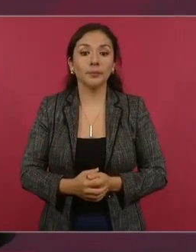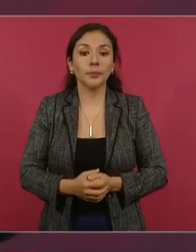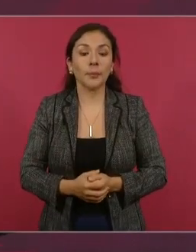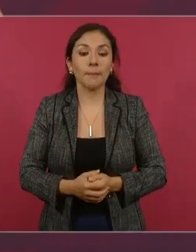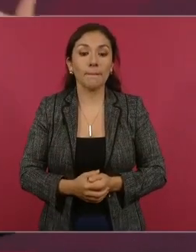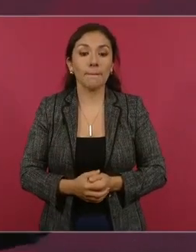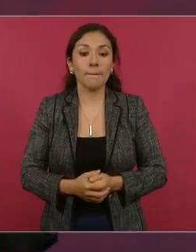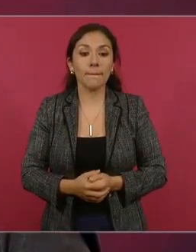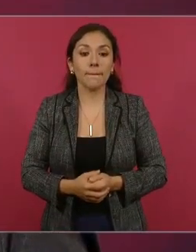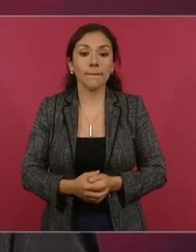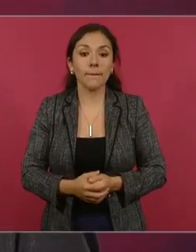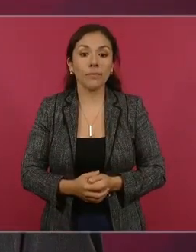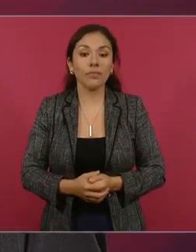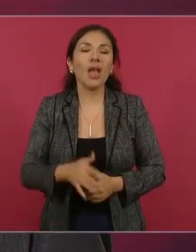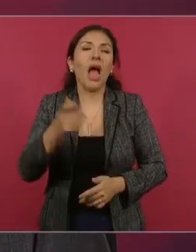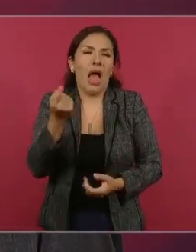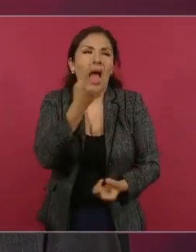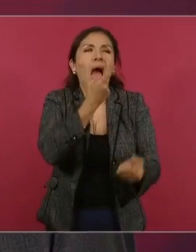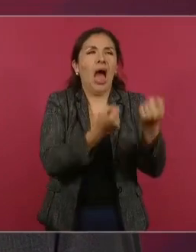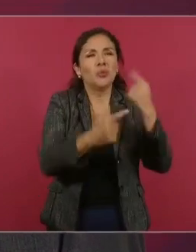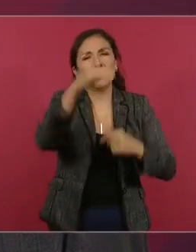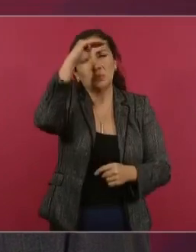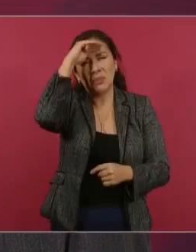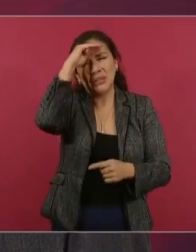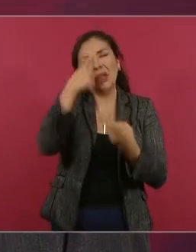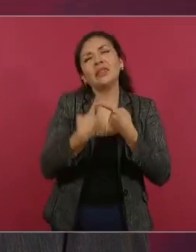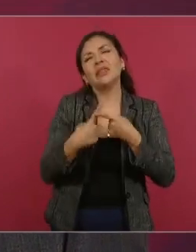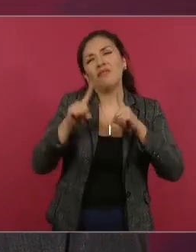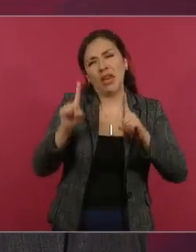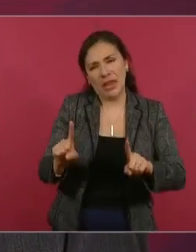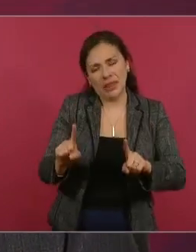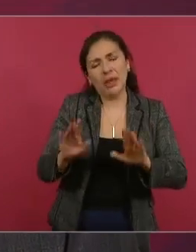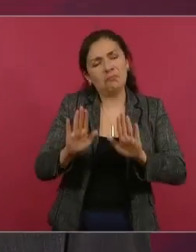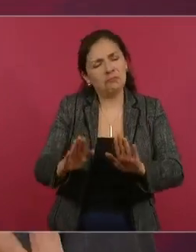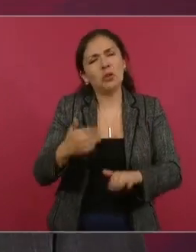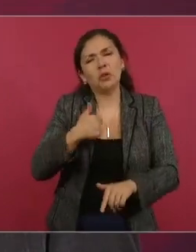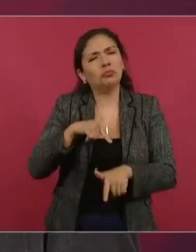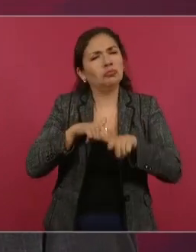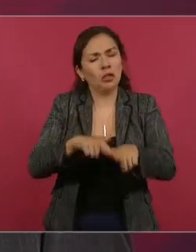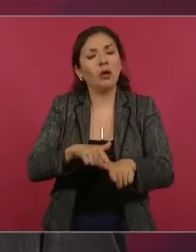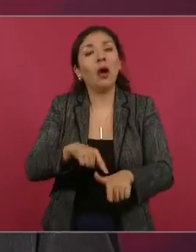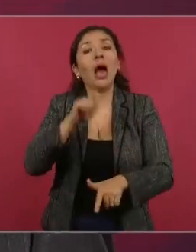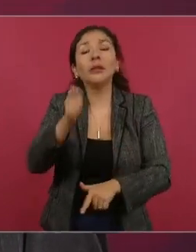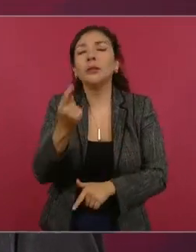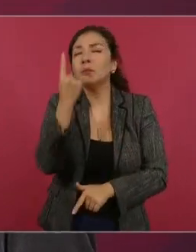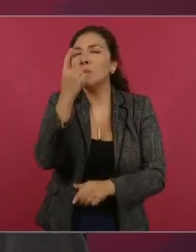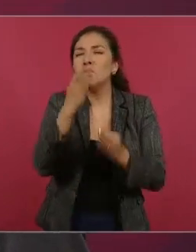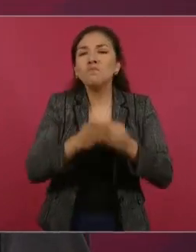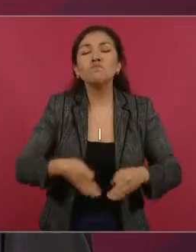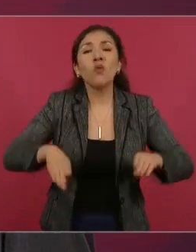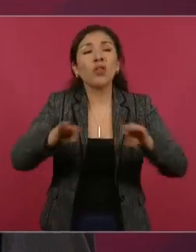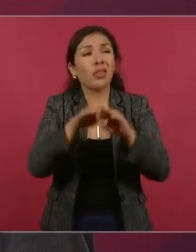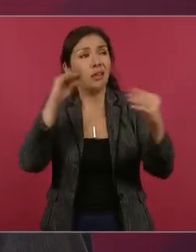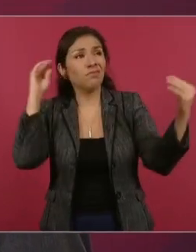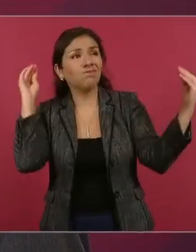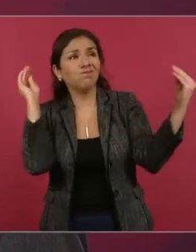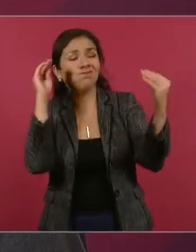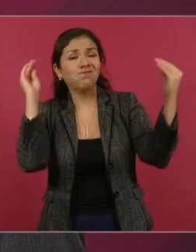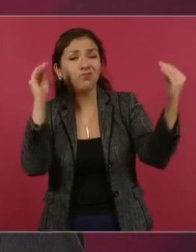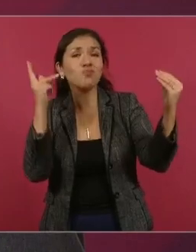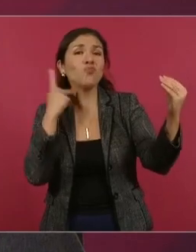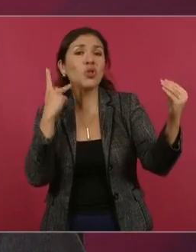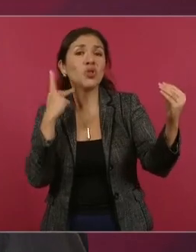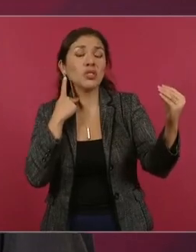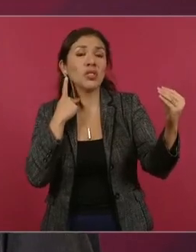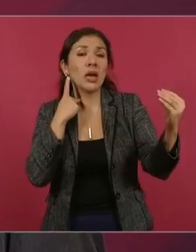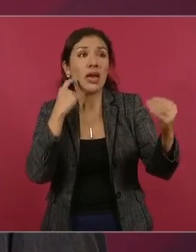para los que piensan de otra forma, yo sostengo que la mejor política exterior es